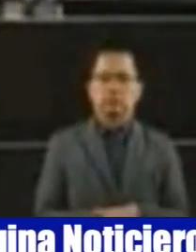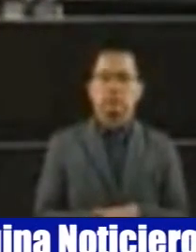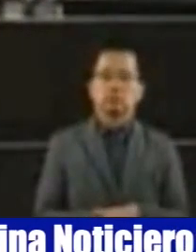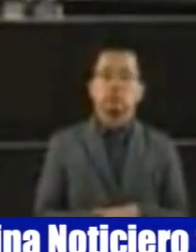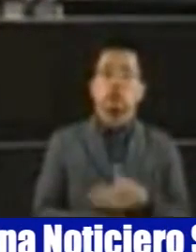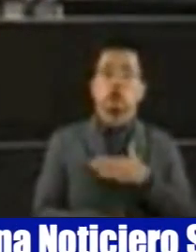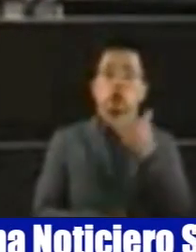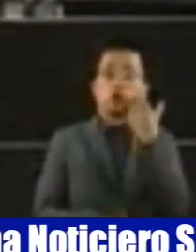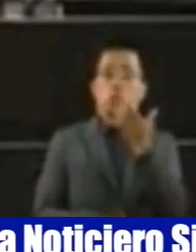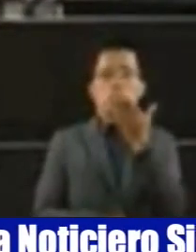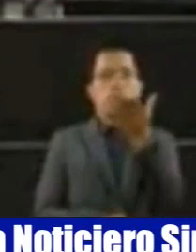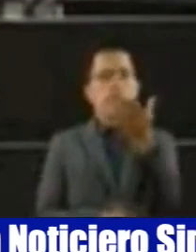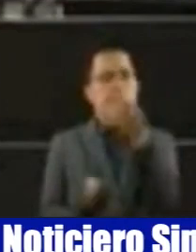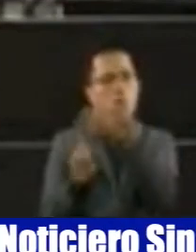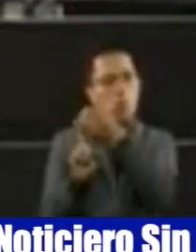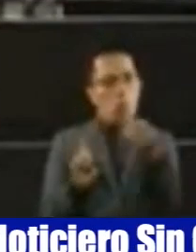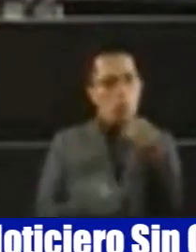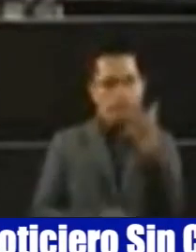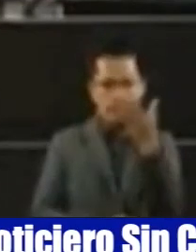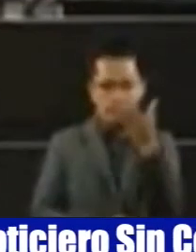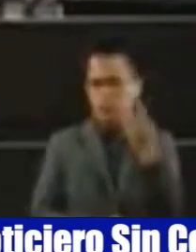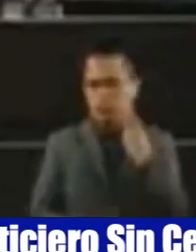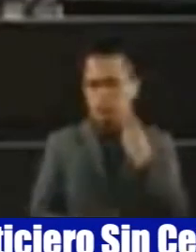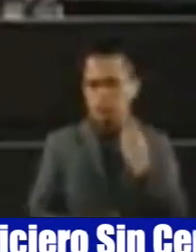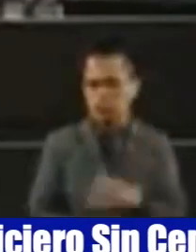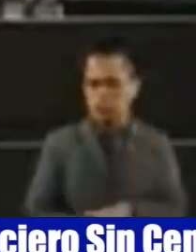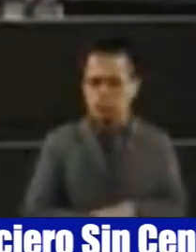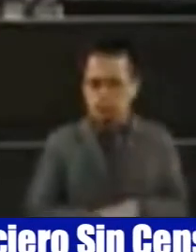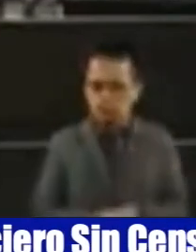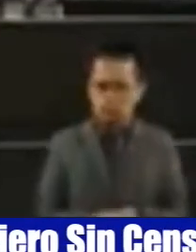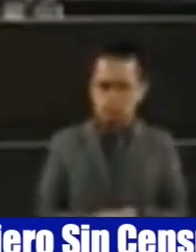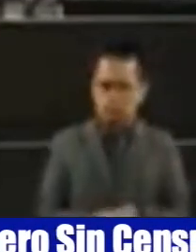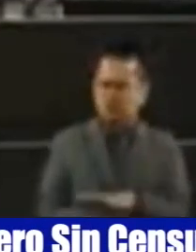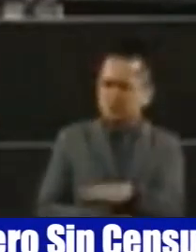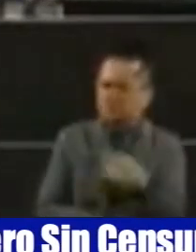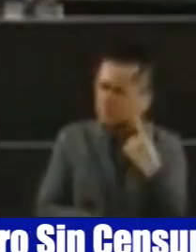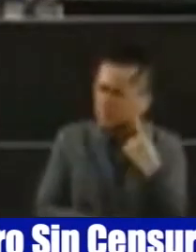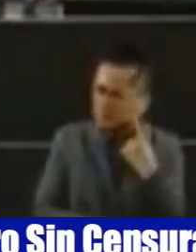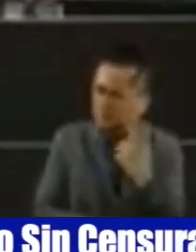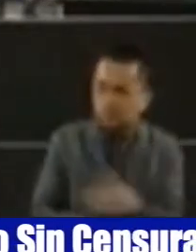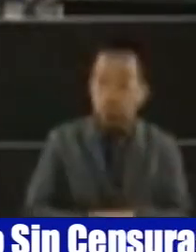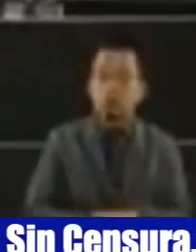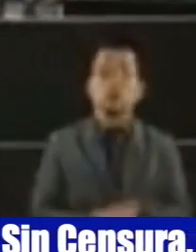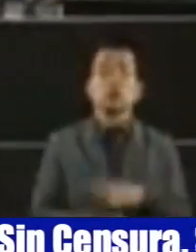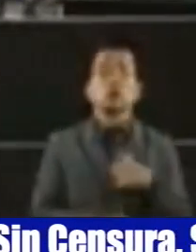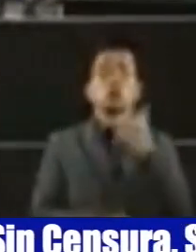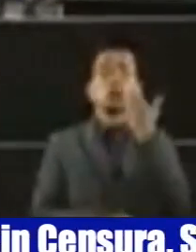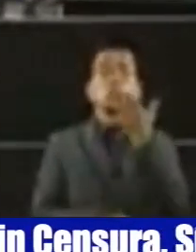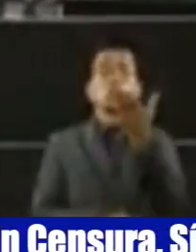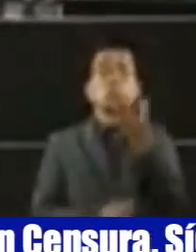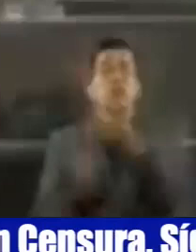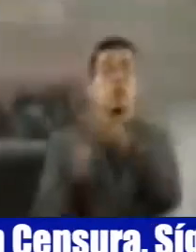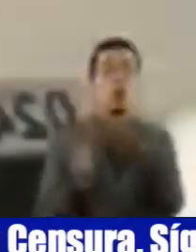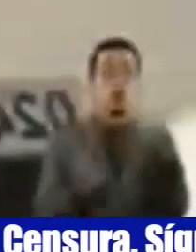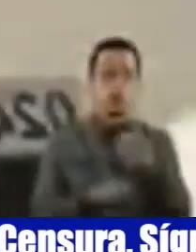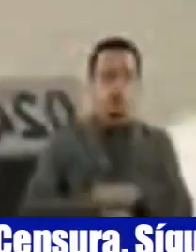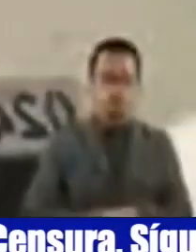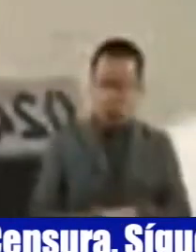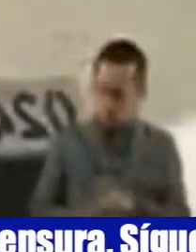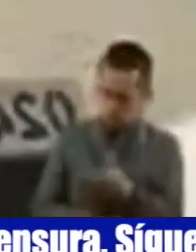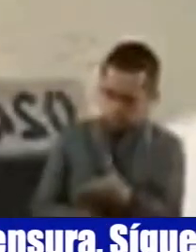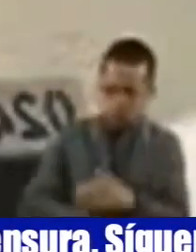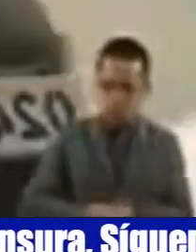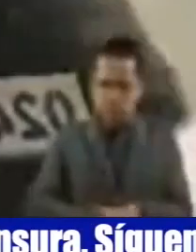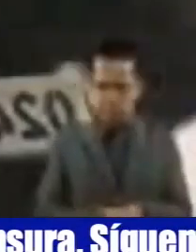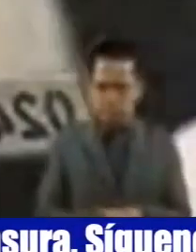Una moción de orden, diputado presidente. Discúlpeme, no le escuché. Una moción de orden. Adelante, por favor.